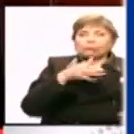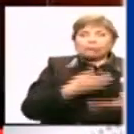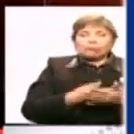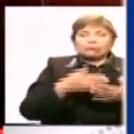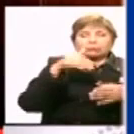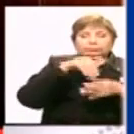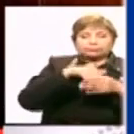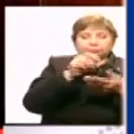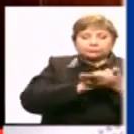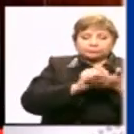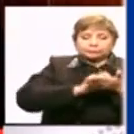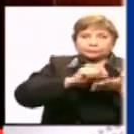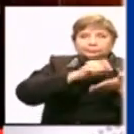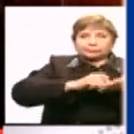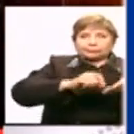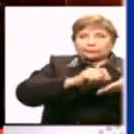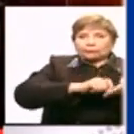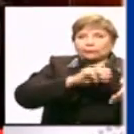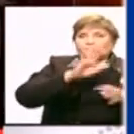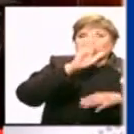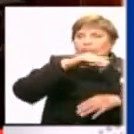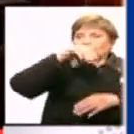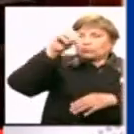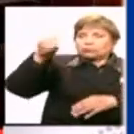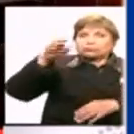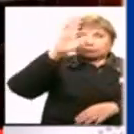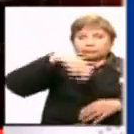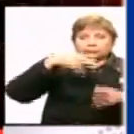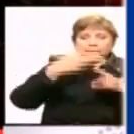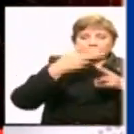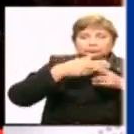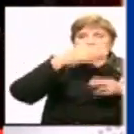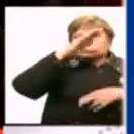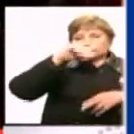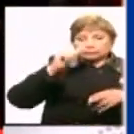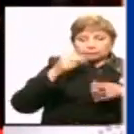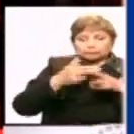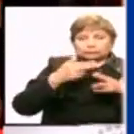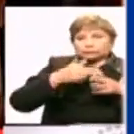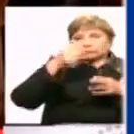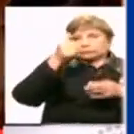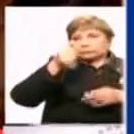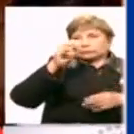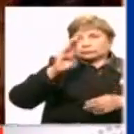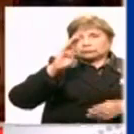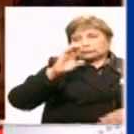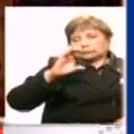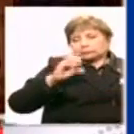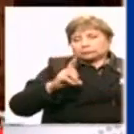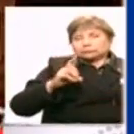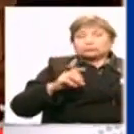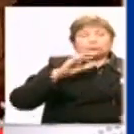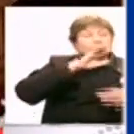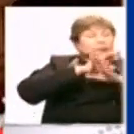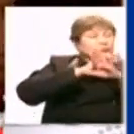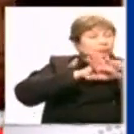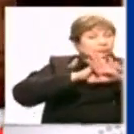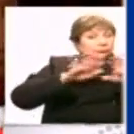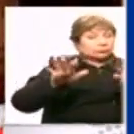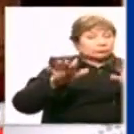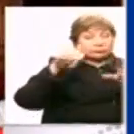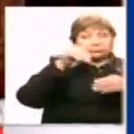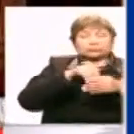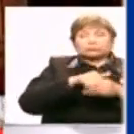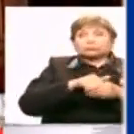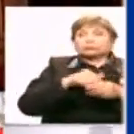trabajo que tiene este Congreso de la República. Nos tenemos que diferenciar del Congreso del año 2016, que era totalmente oficialista, ¿no? Y eso es una realidad. Ahora,